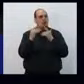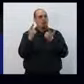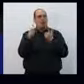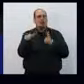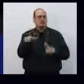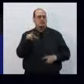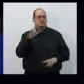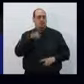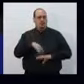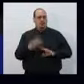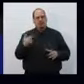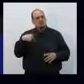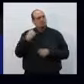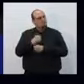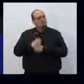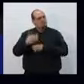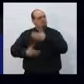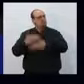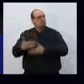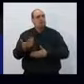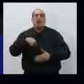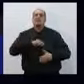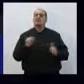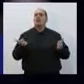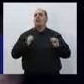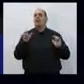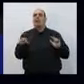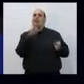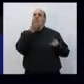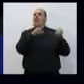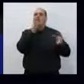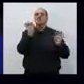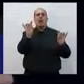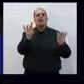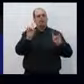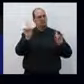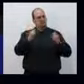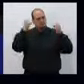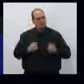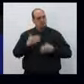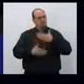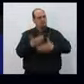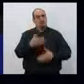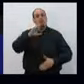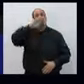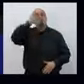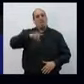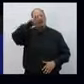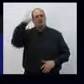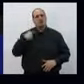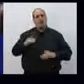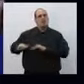primer día y seguiremos trabajando no nos quedamos solamente en las declaraciones lanzamos un plan nacional de igualdad